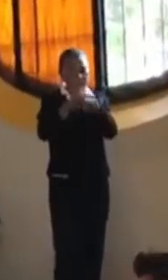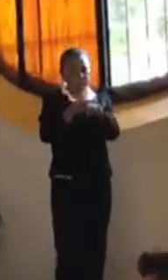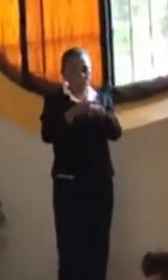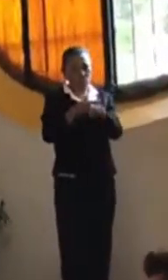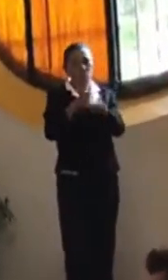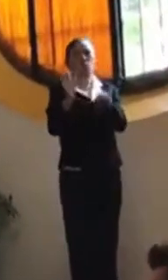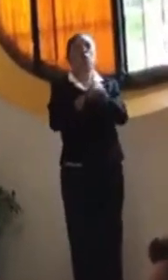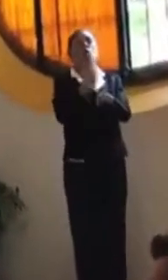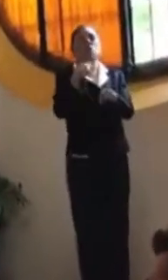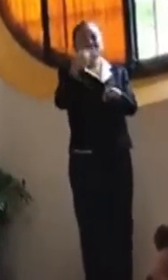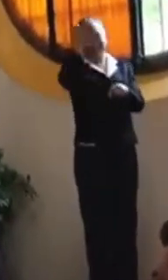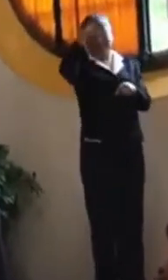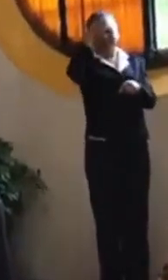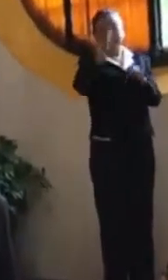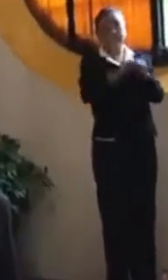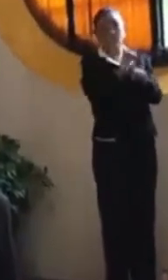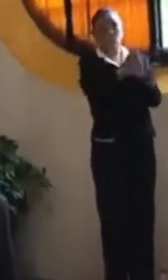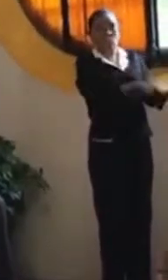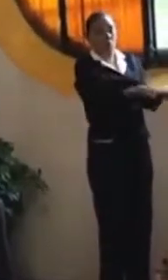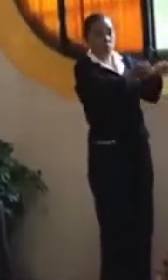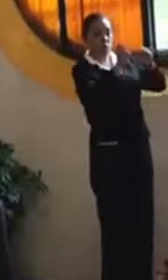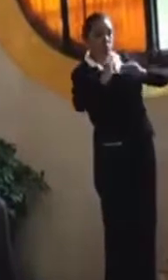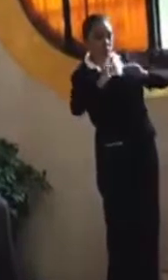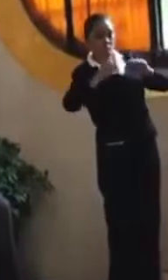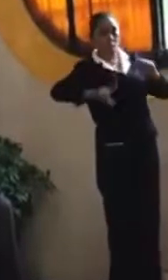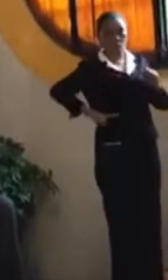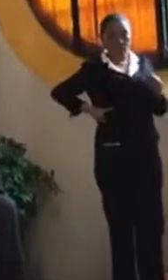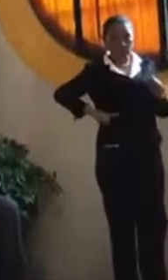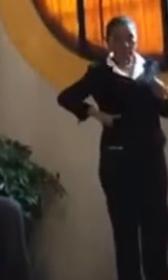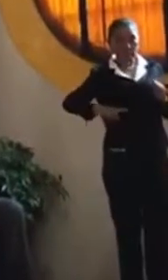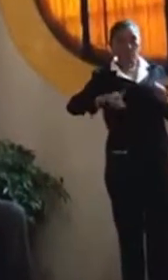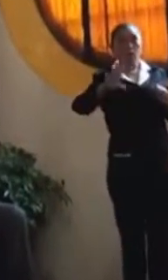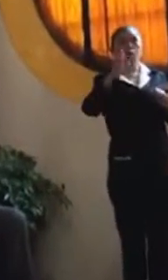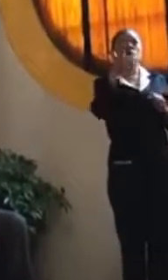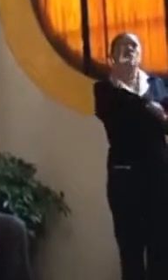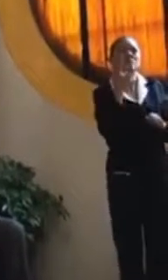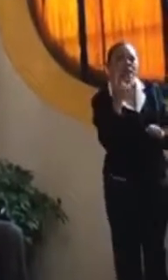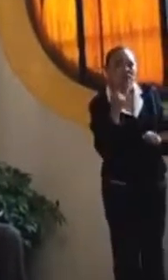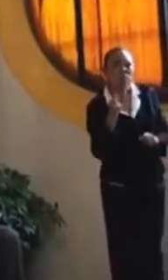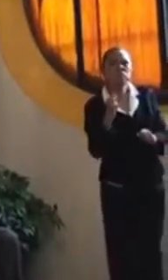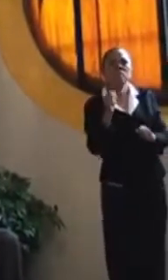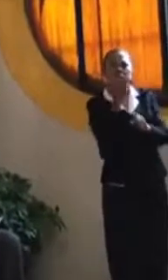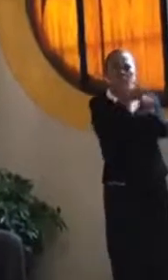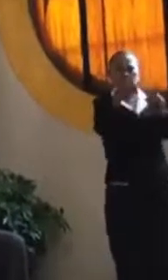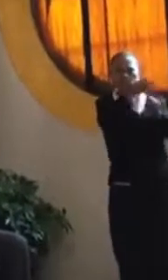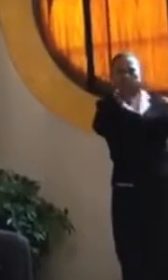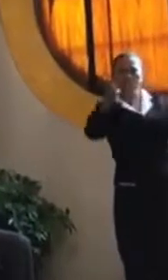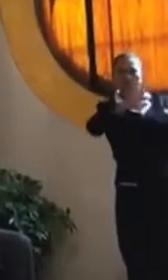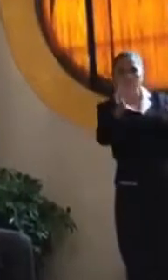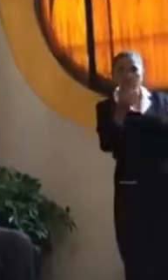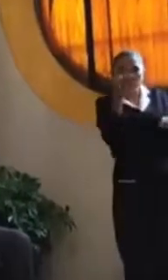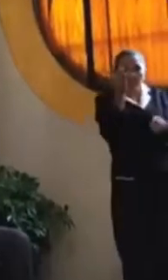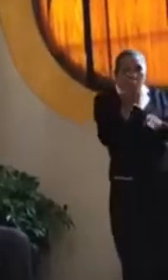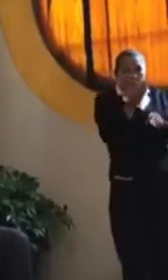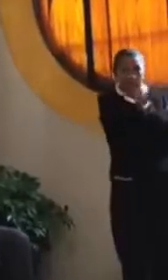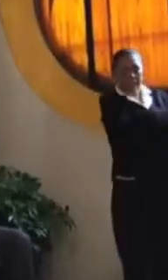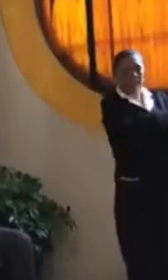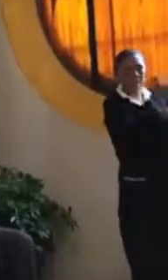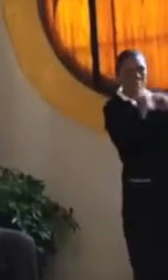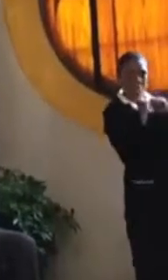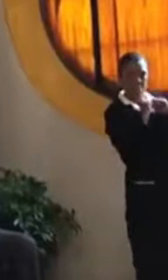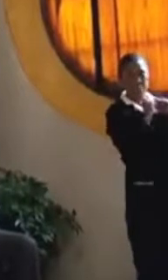el gobierno, con todo este esfuerzo de coordinación federal, a la fecha hemos avanzado muy manera